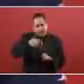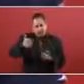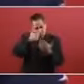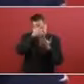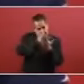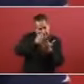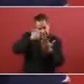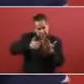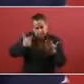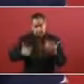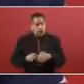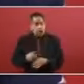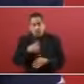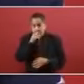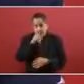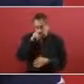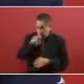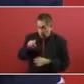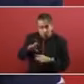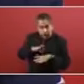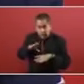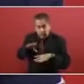nómina general. No pude,